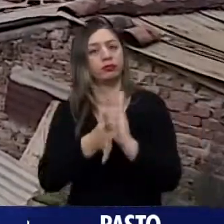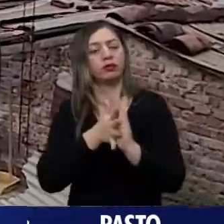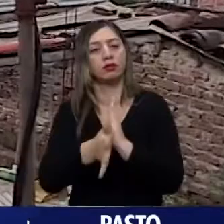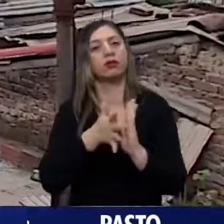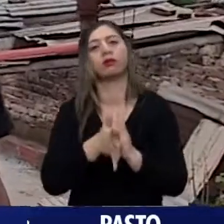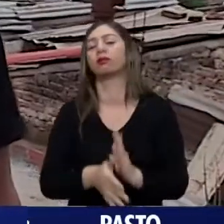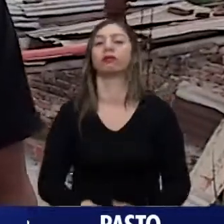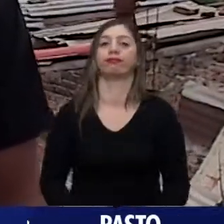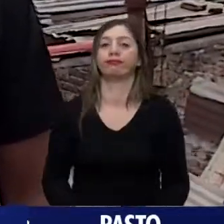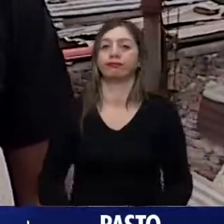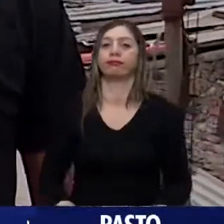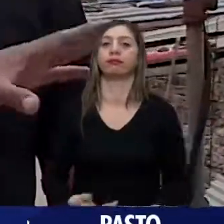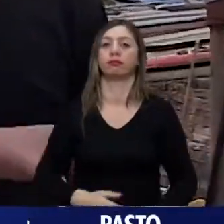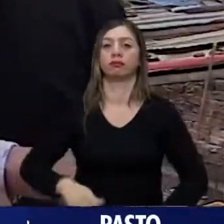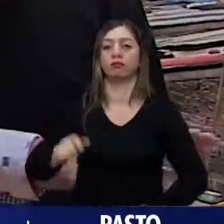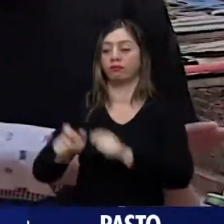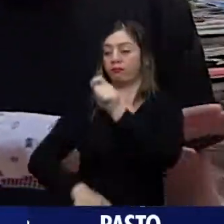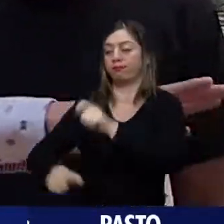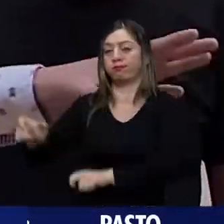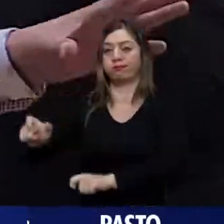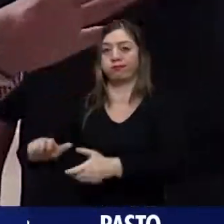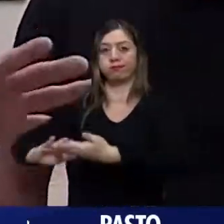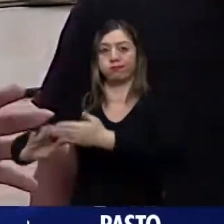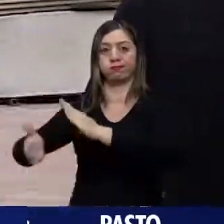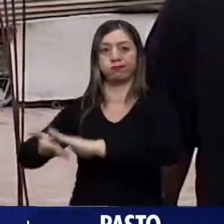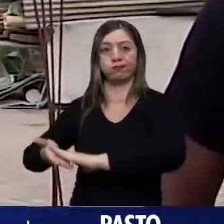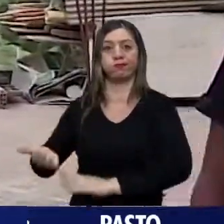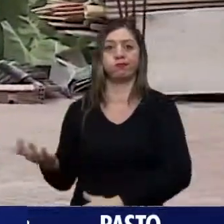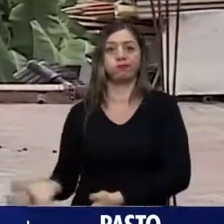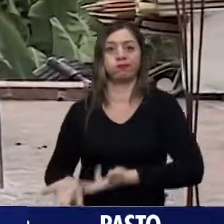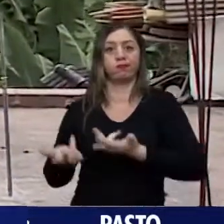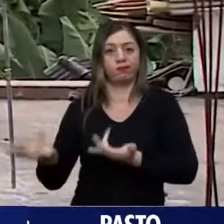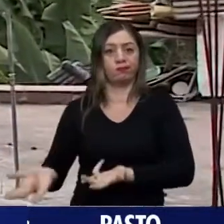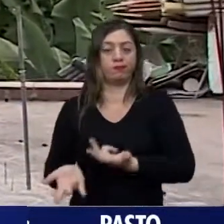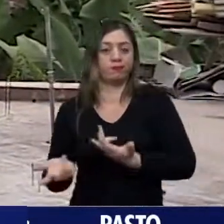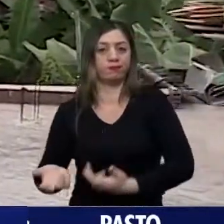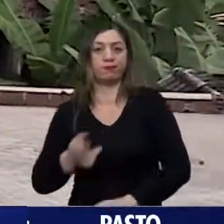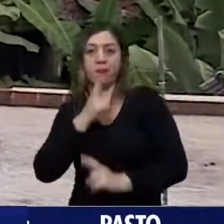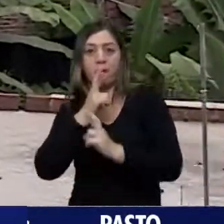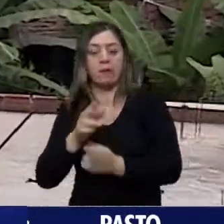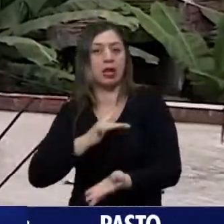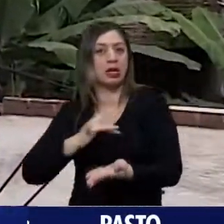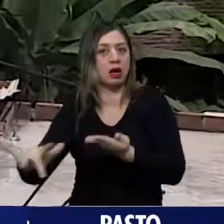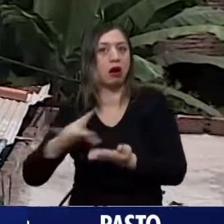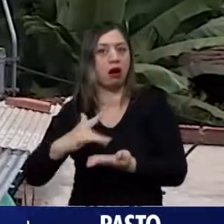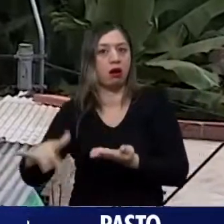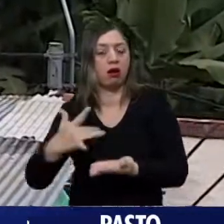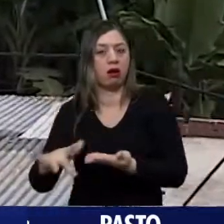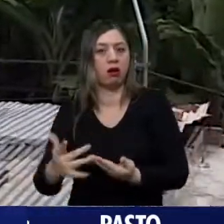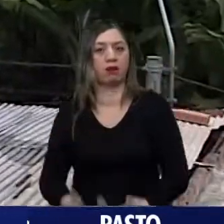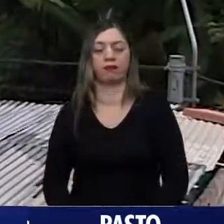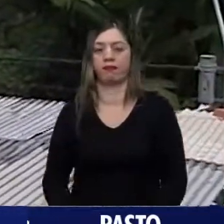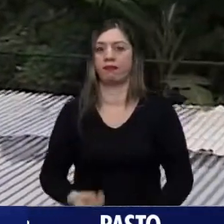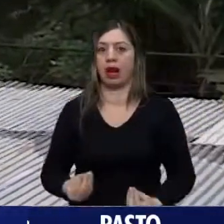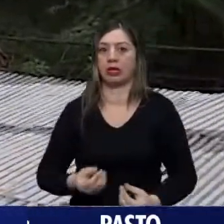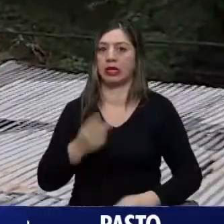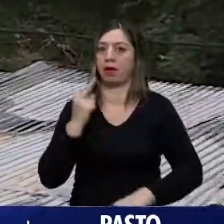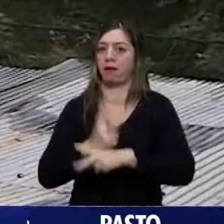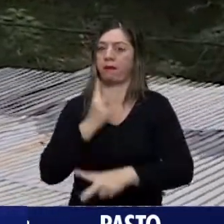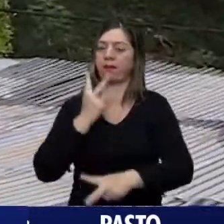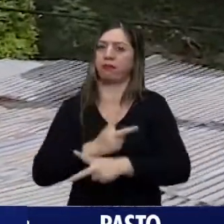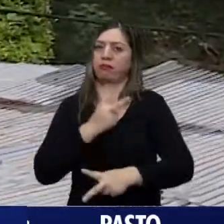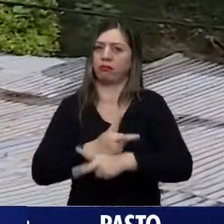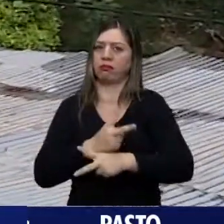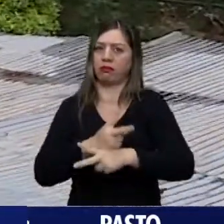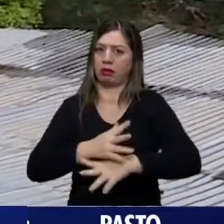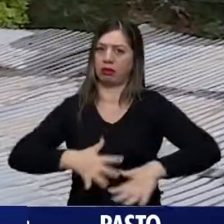información. Mientras tanto, la comunidad pues está a la espera de una respuesta lo más pronto posible para mitigar el riesgo que